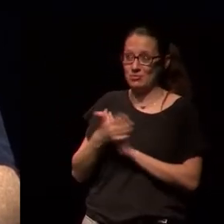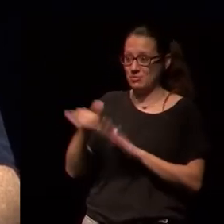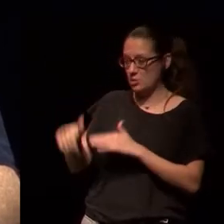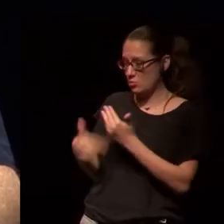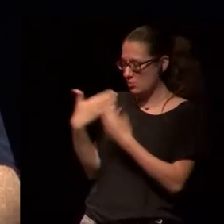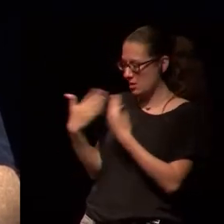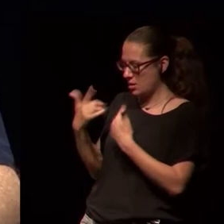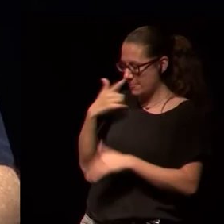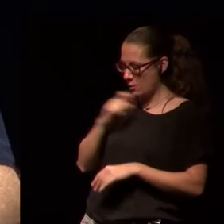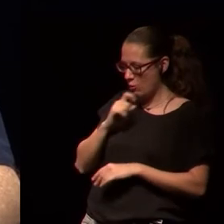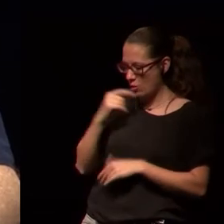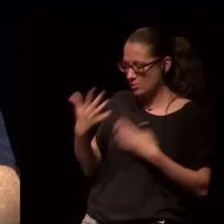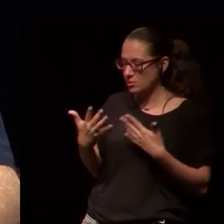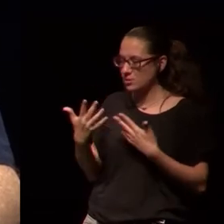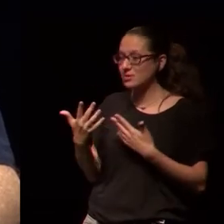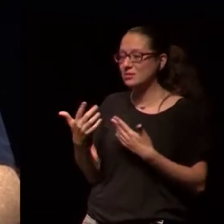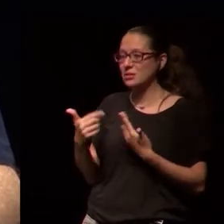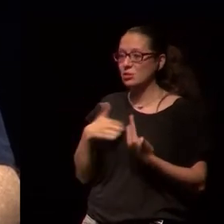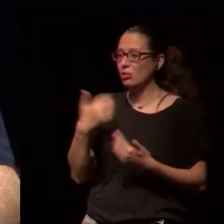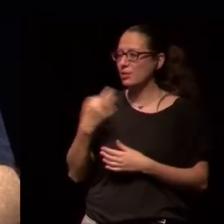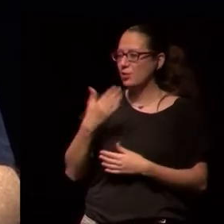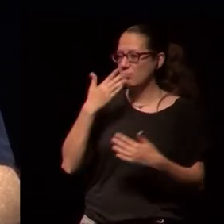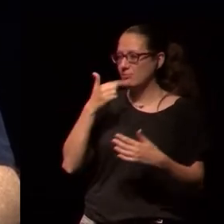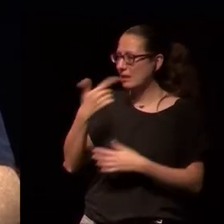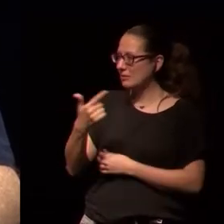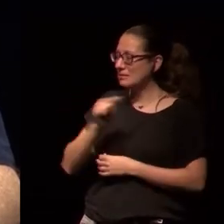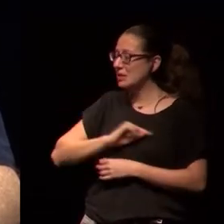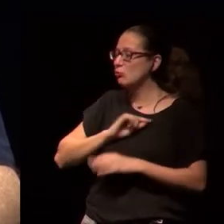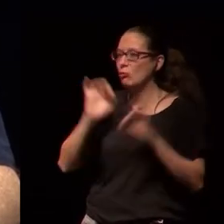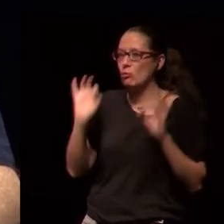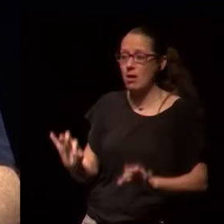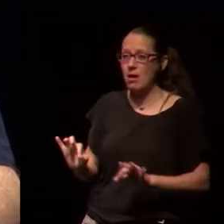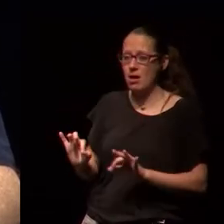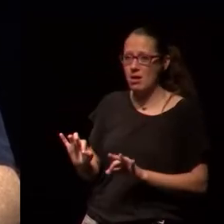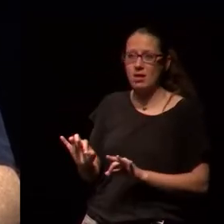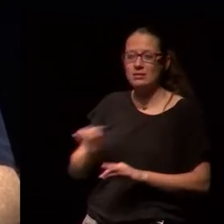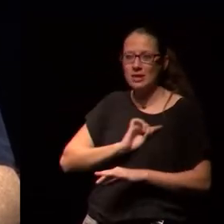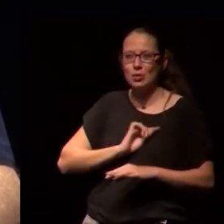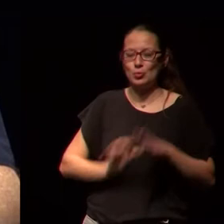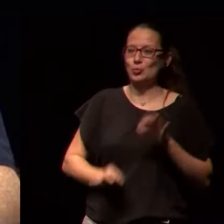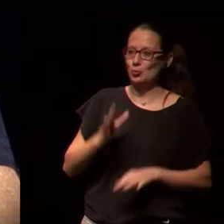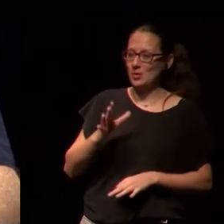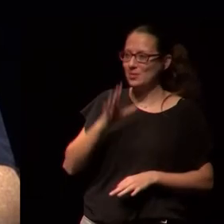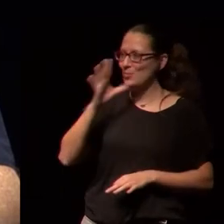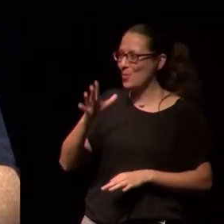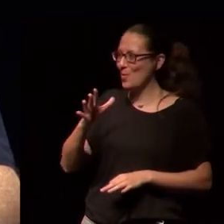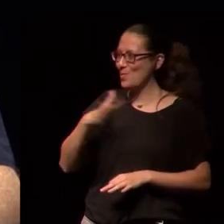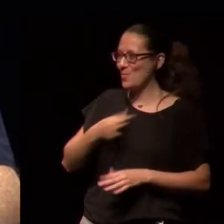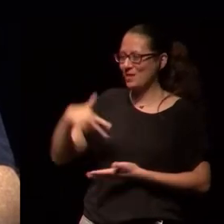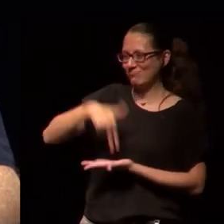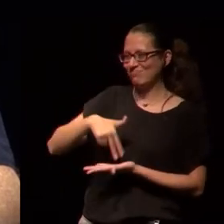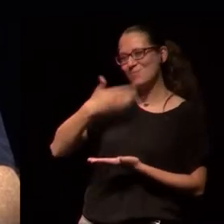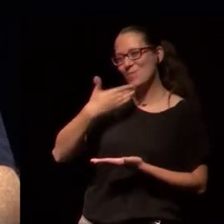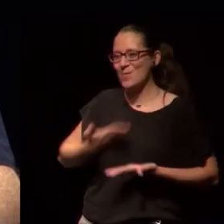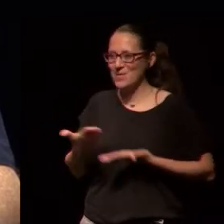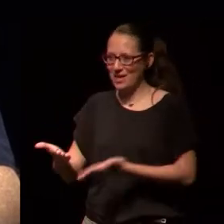pues tengo que decir que siento lo mismo. Qué suerte, ¿no? Qué suerte estar aquí como invitado. Qué suerte estar